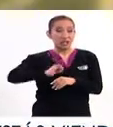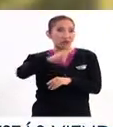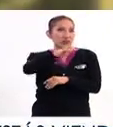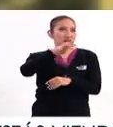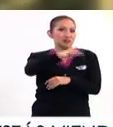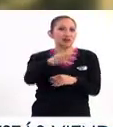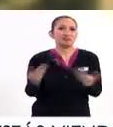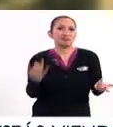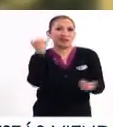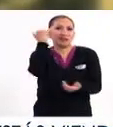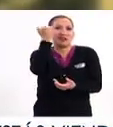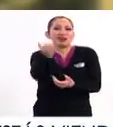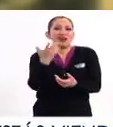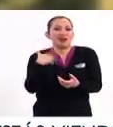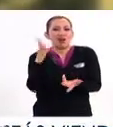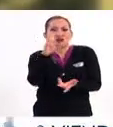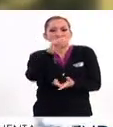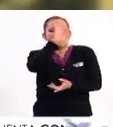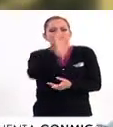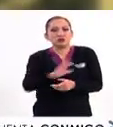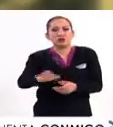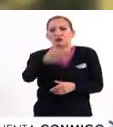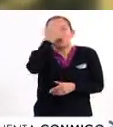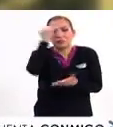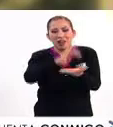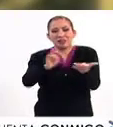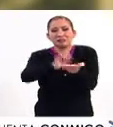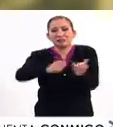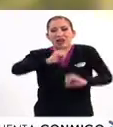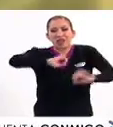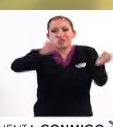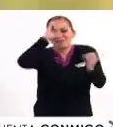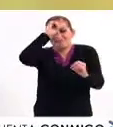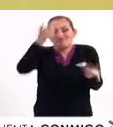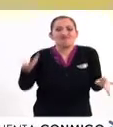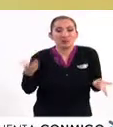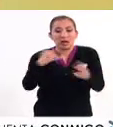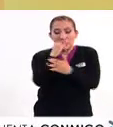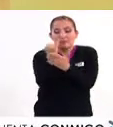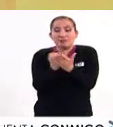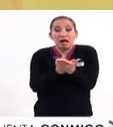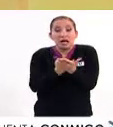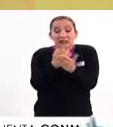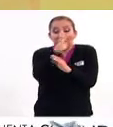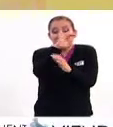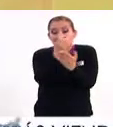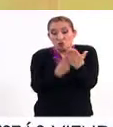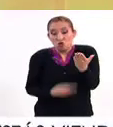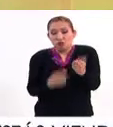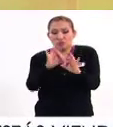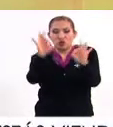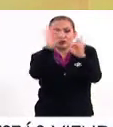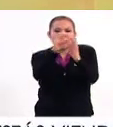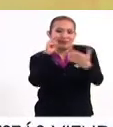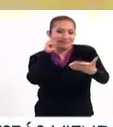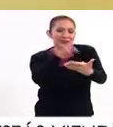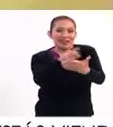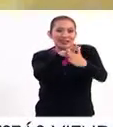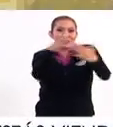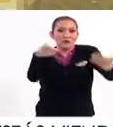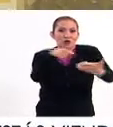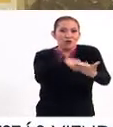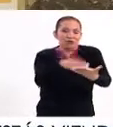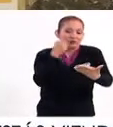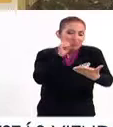XIX donde más del 80% no sabía leer ni escribir. Bueno, pues la imagen era muy importante, entonces la imagen